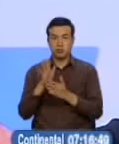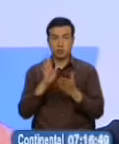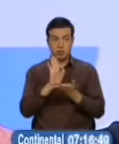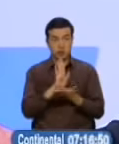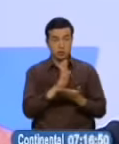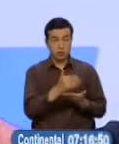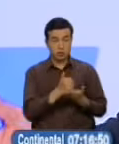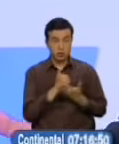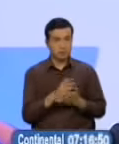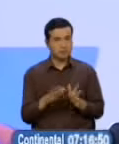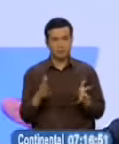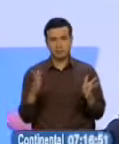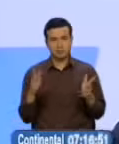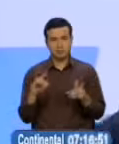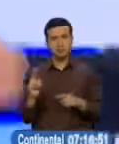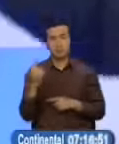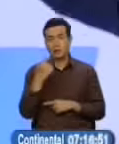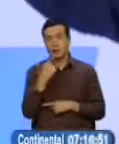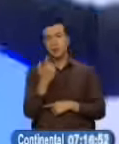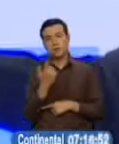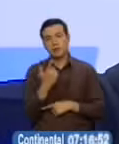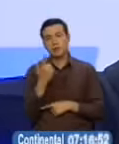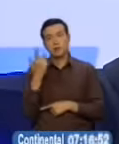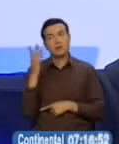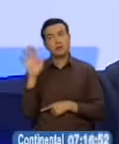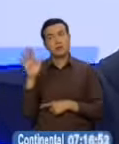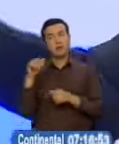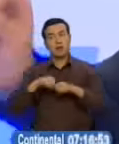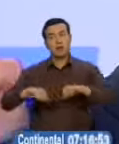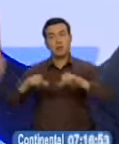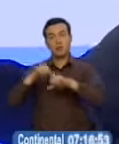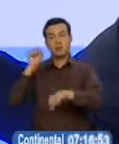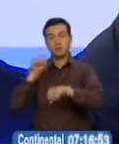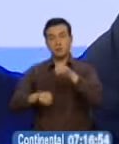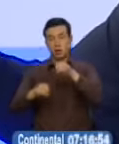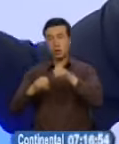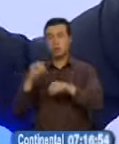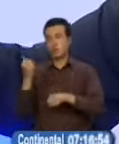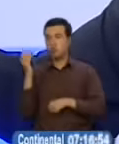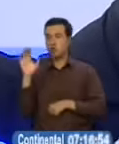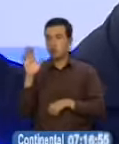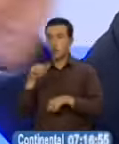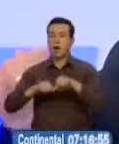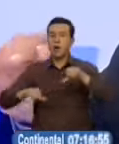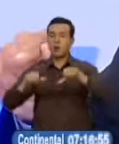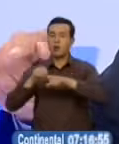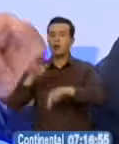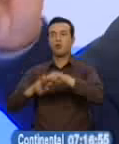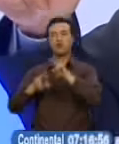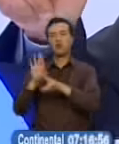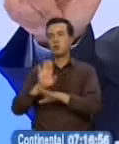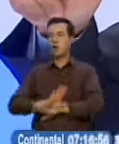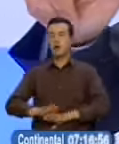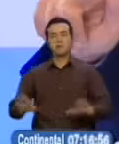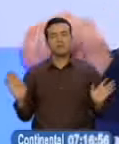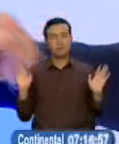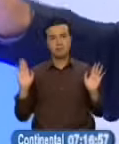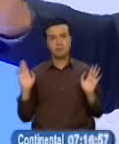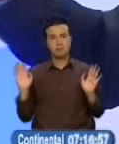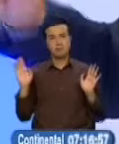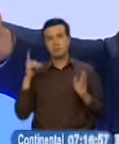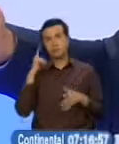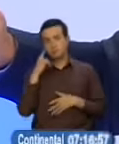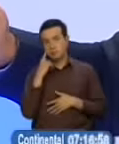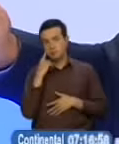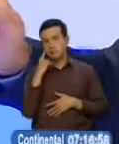una aseguradora, simplemente nos va a decir, se le cayó el aula, no, yo le doy los recursos para el aula. Y eso si es que no